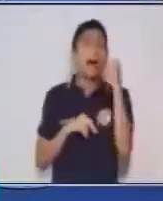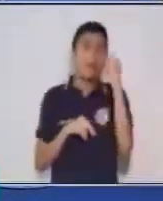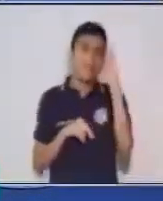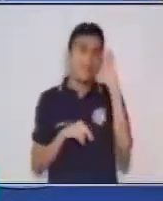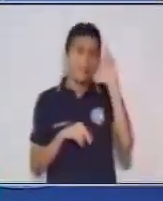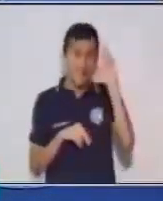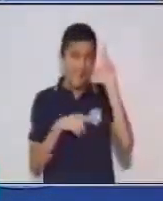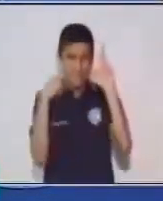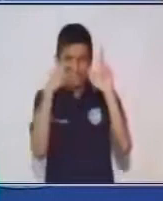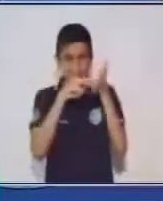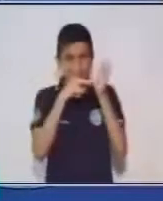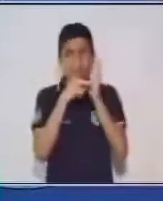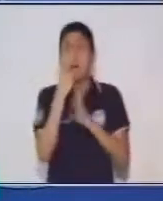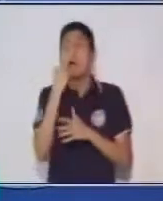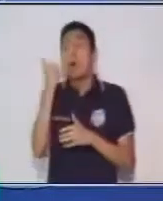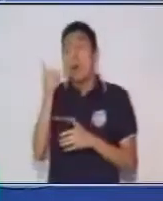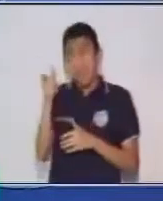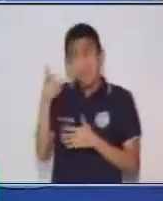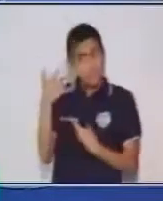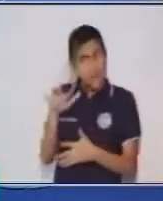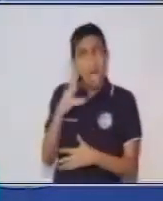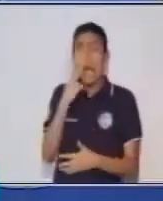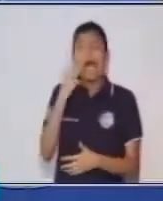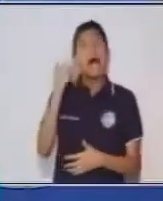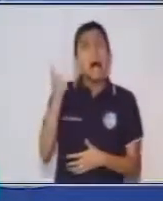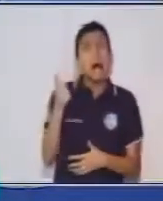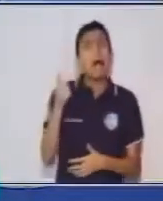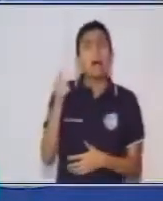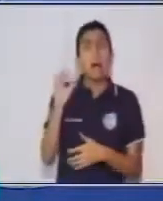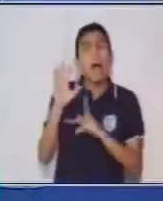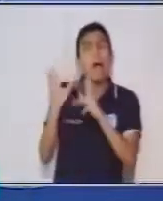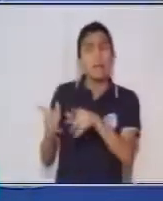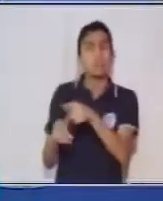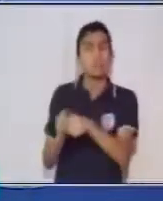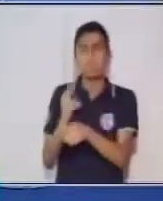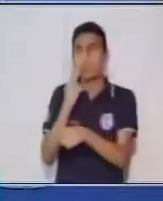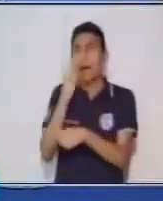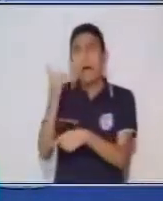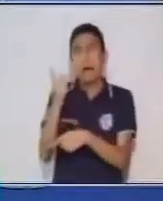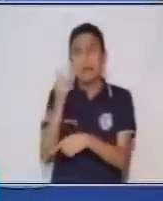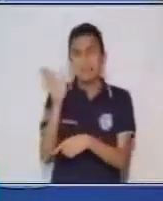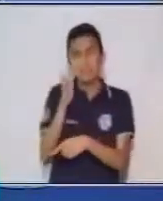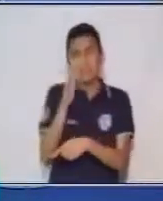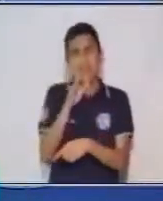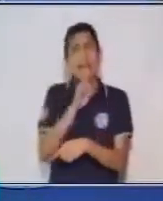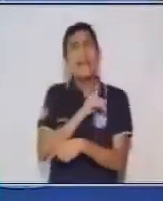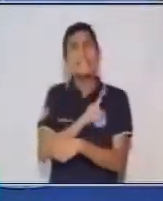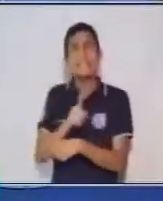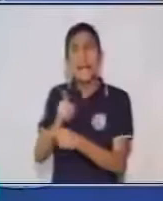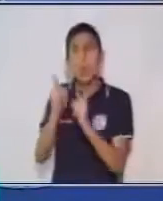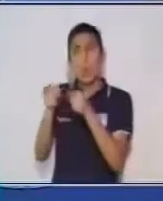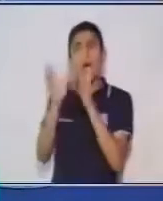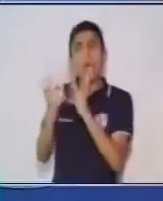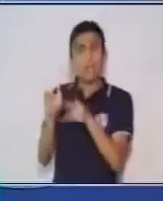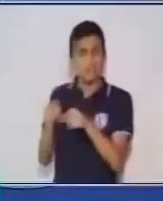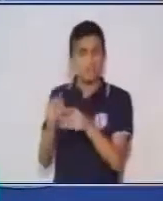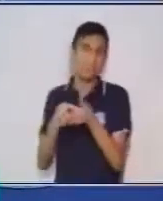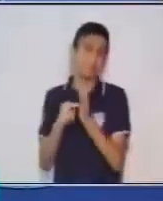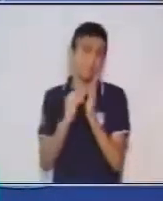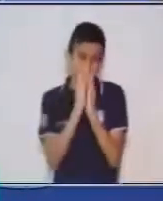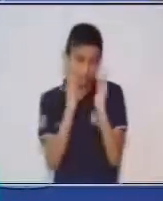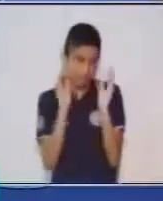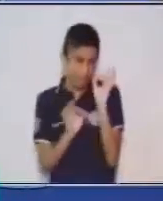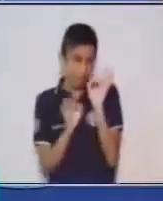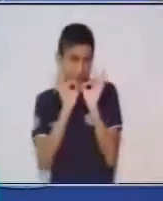siguiendo estas normas o reglas de cómo conjugar los verbos. Entonces